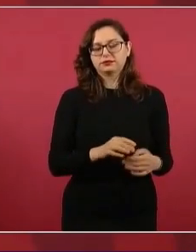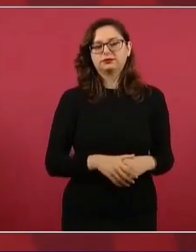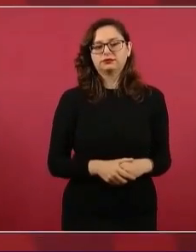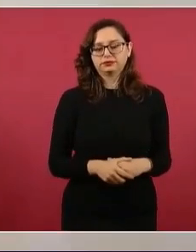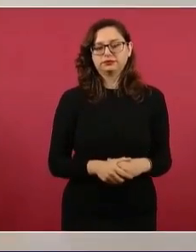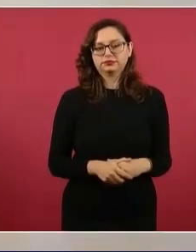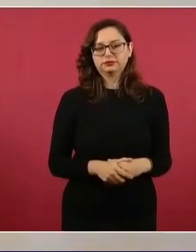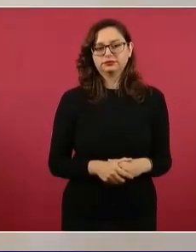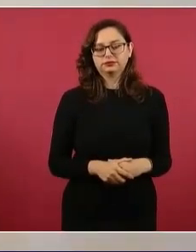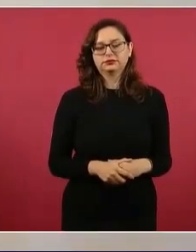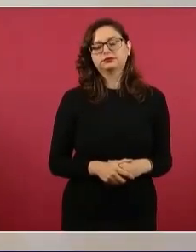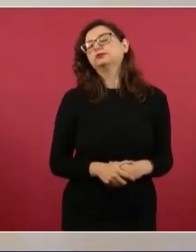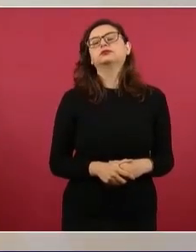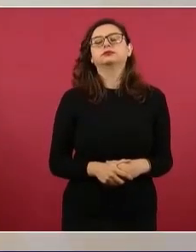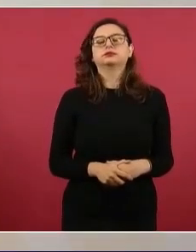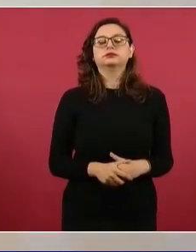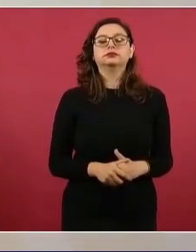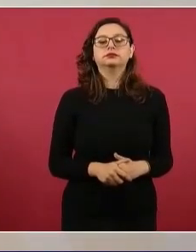esos vicios,